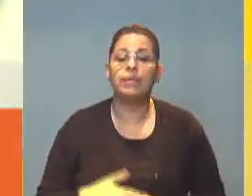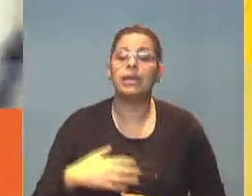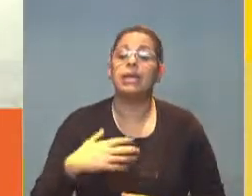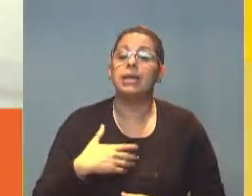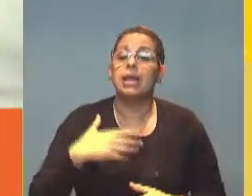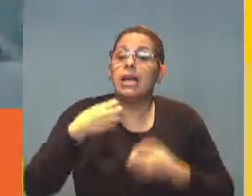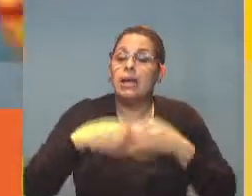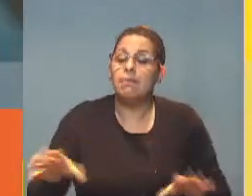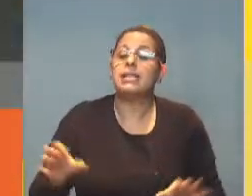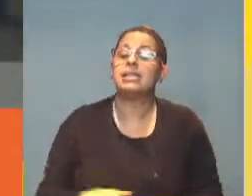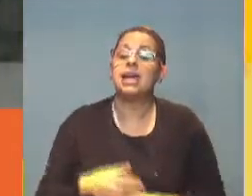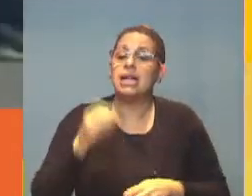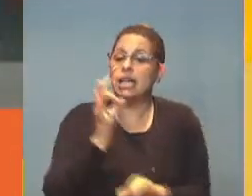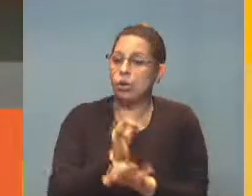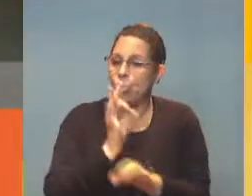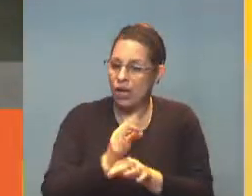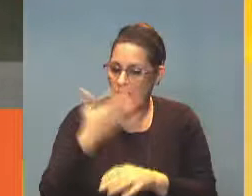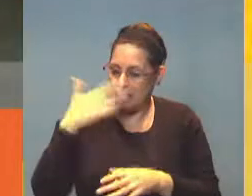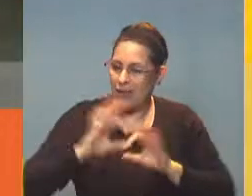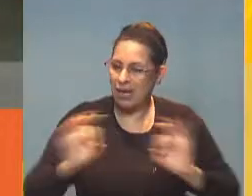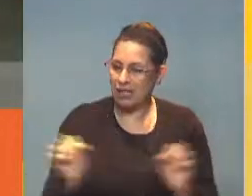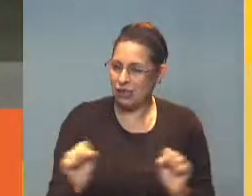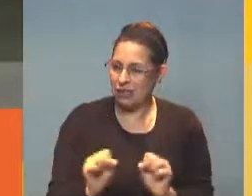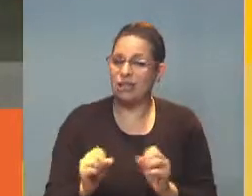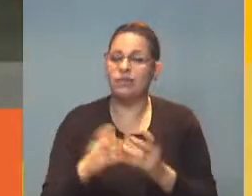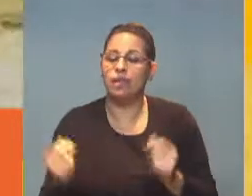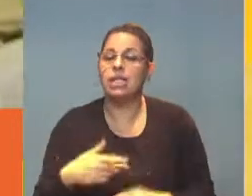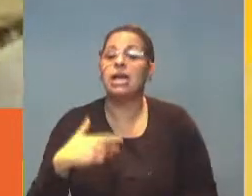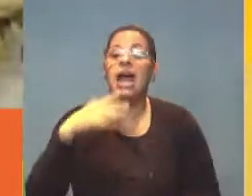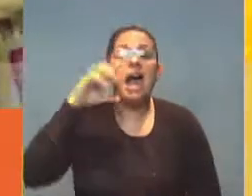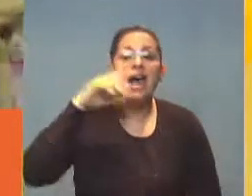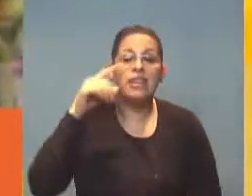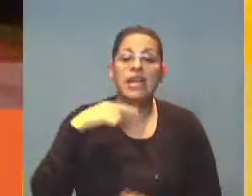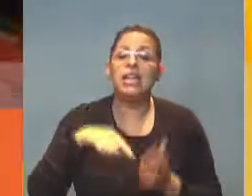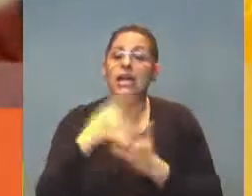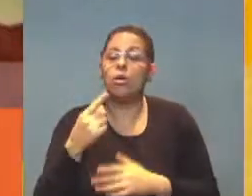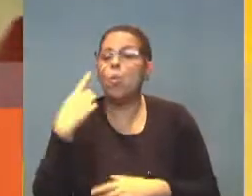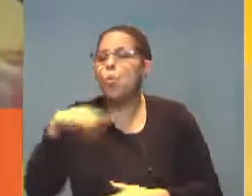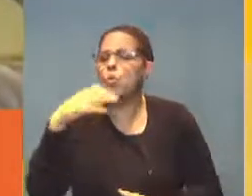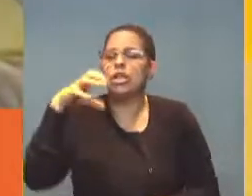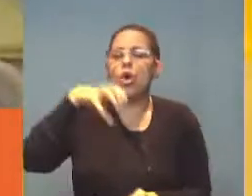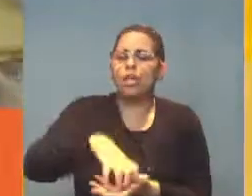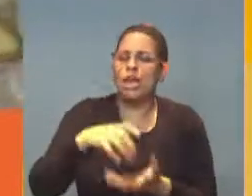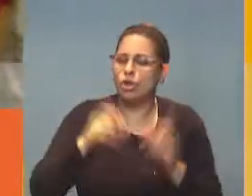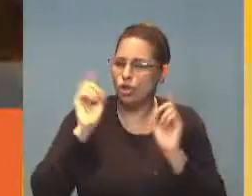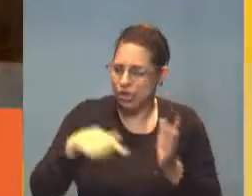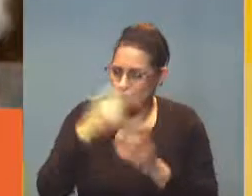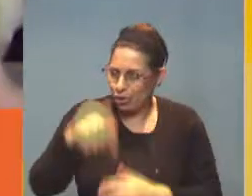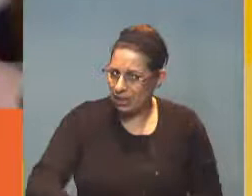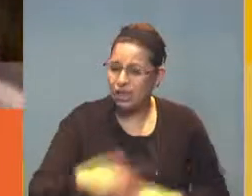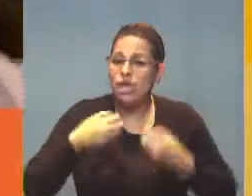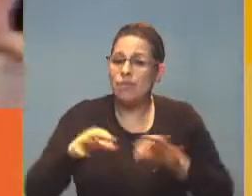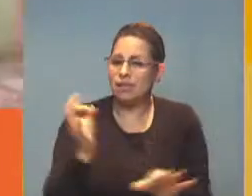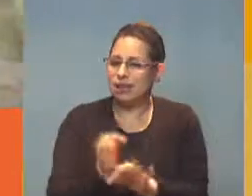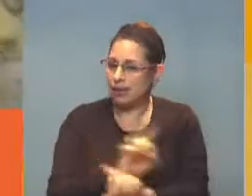el receso invernal en Buenos Aires. Ademis Capital Federal es el único de los 17 gremios docentes porteños que no reiniciará el